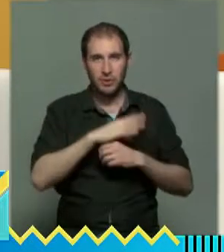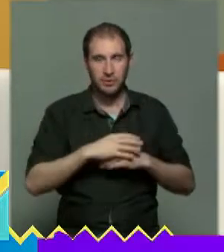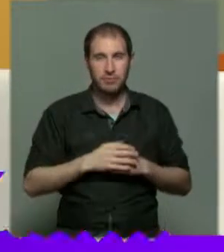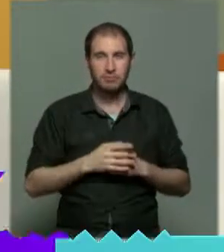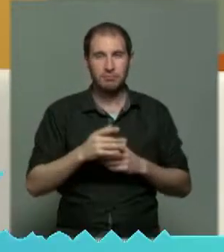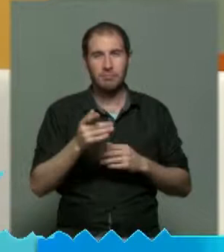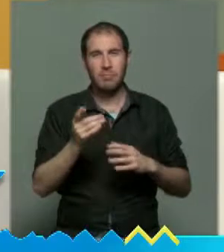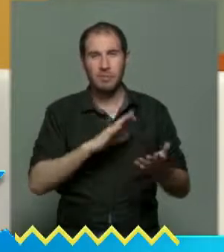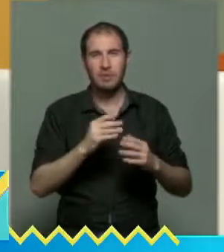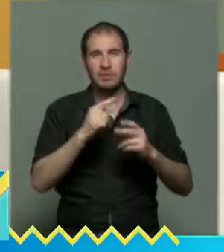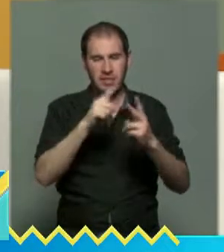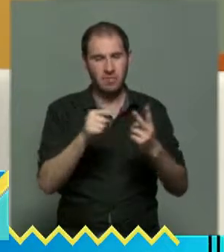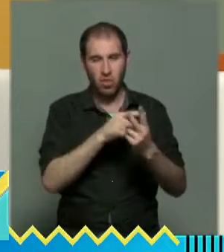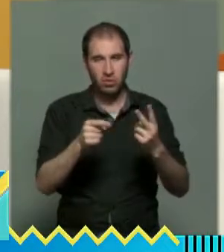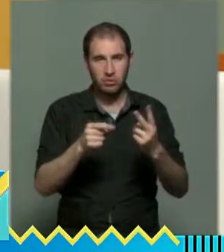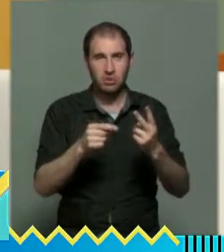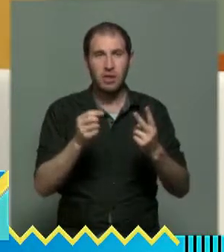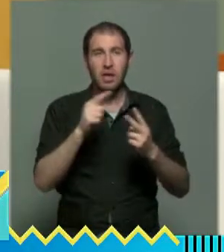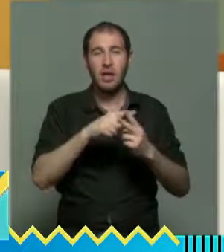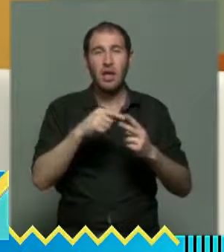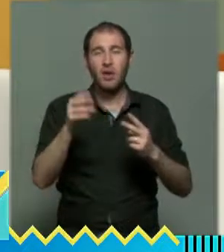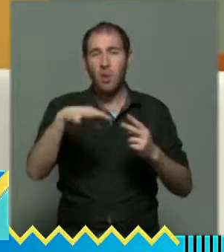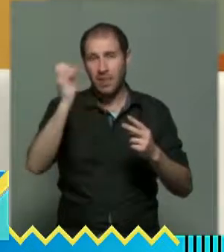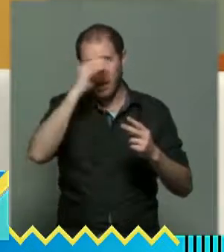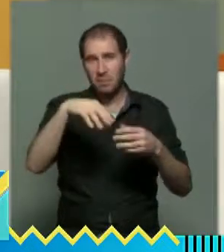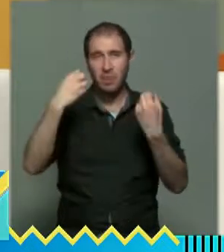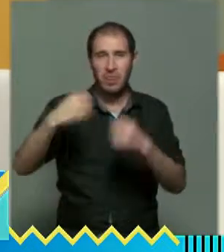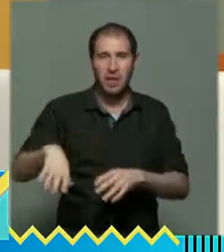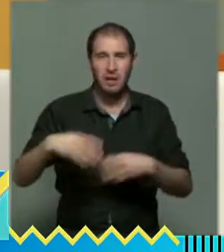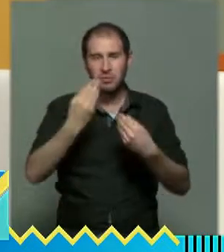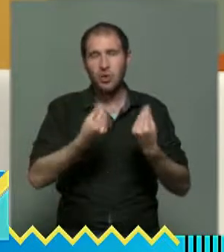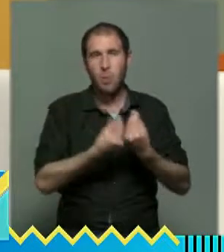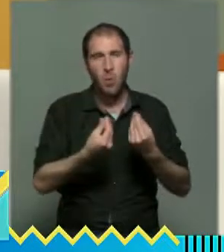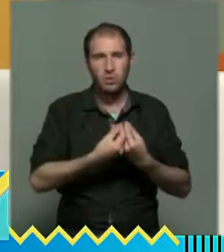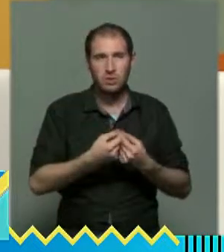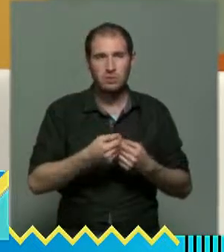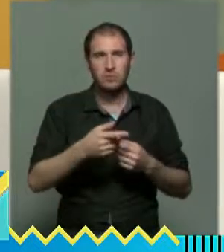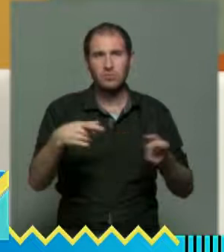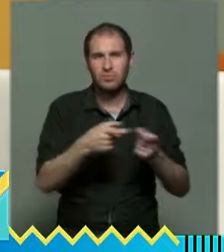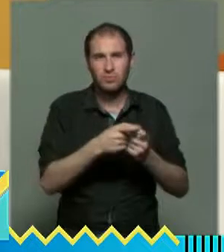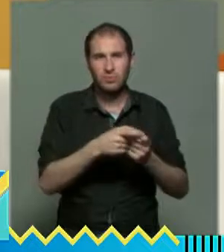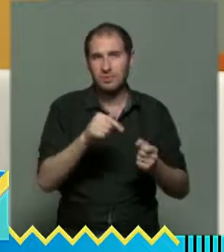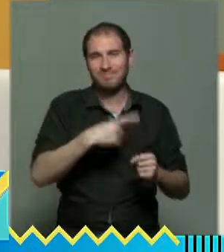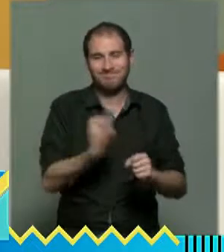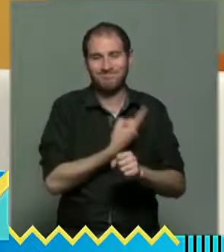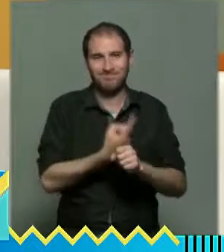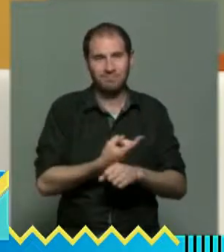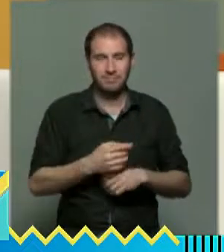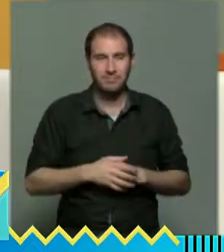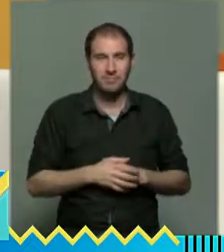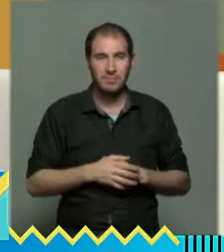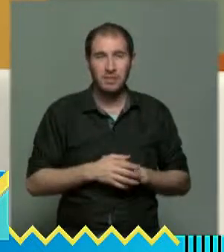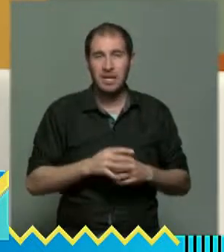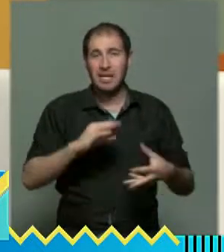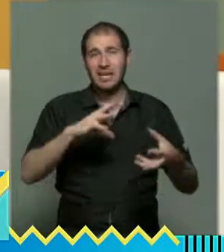te diría que ahí hubo dos causas. Una, el abandono de viñedos. Muchos productores, sobre todo los chicos, no pudieron pasar